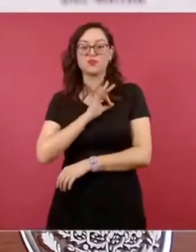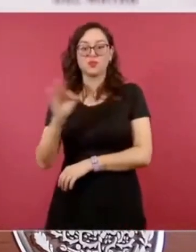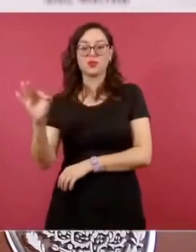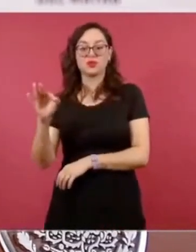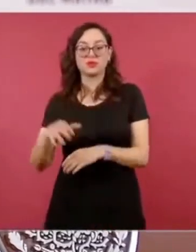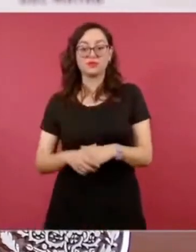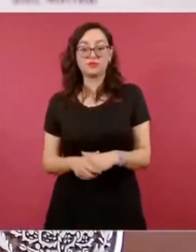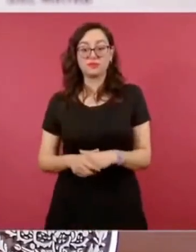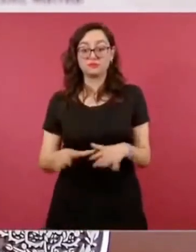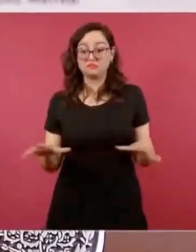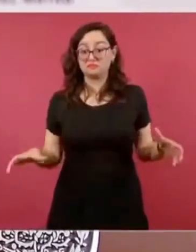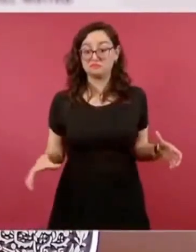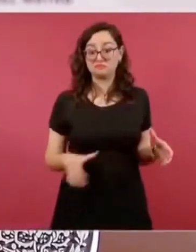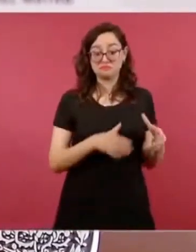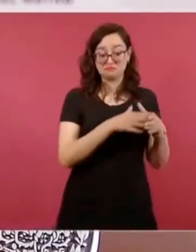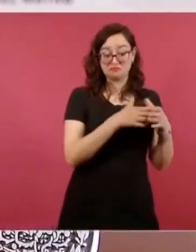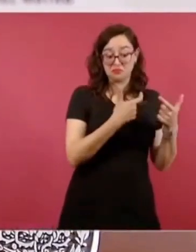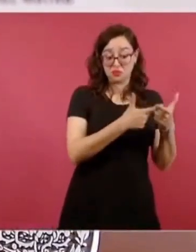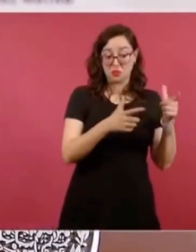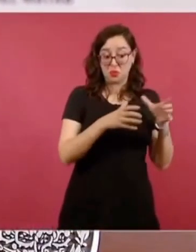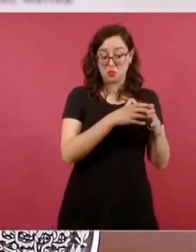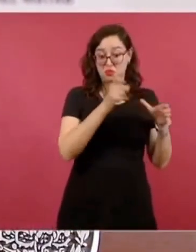piedra,